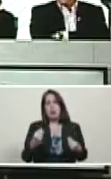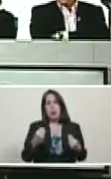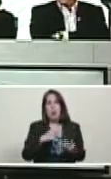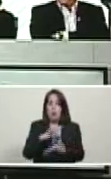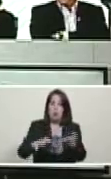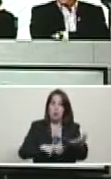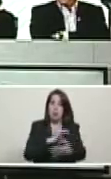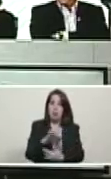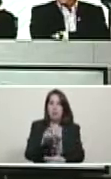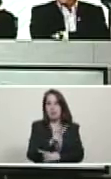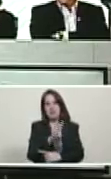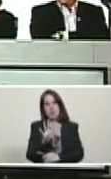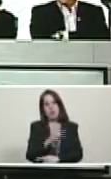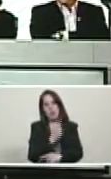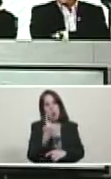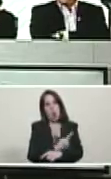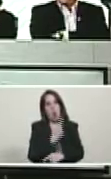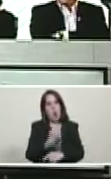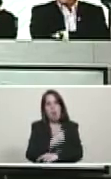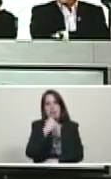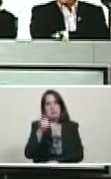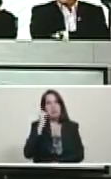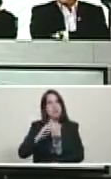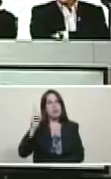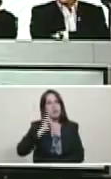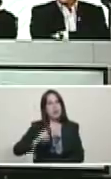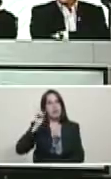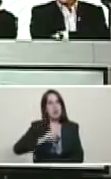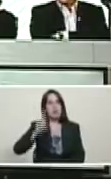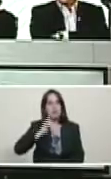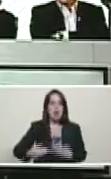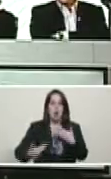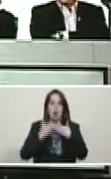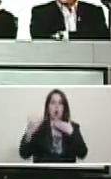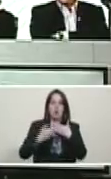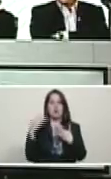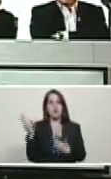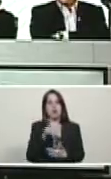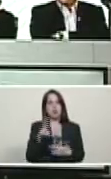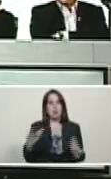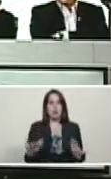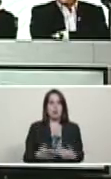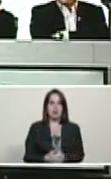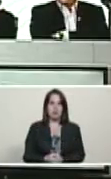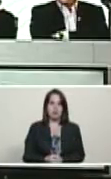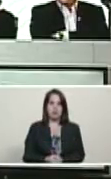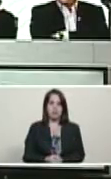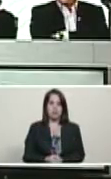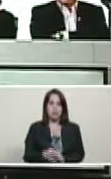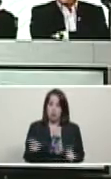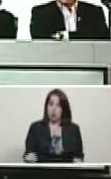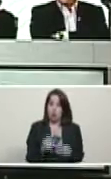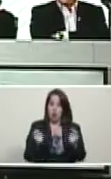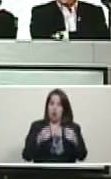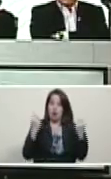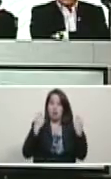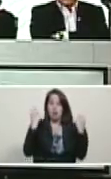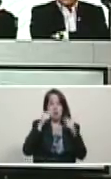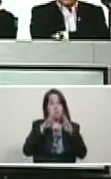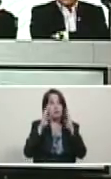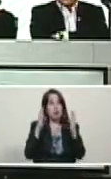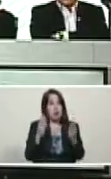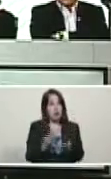24 horas del día a mentir a mentir a mentir sobre venezuela es una campaña mundial